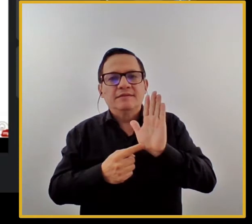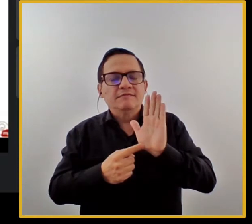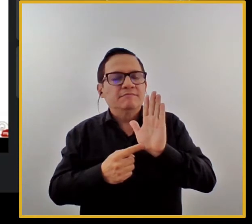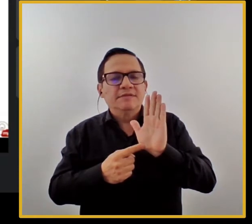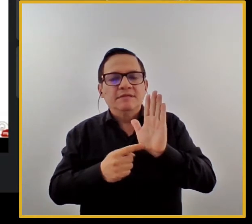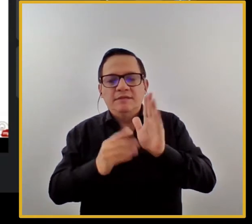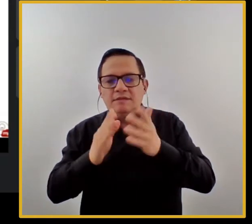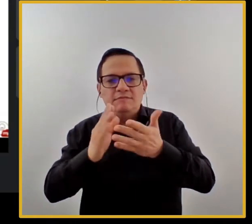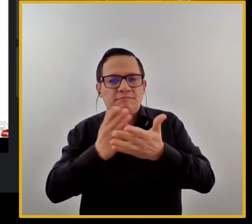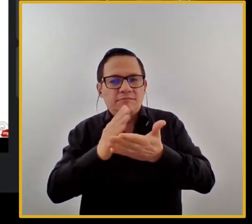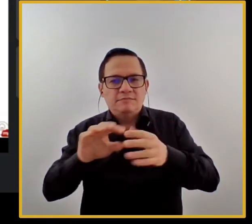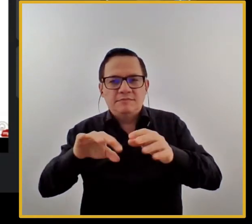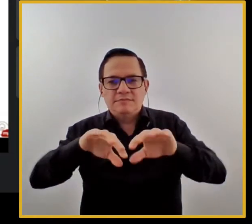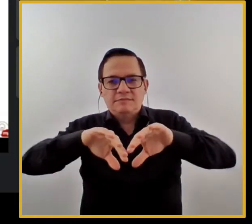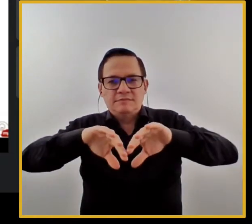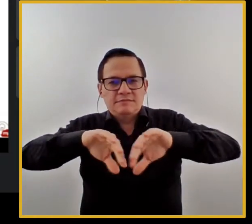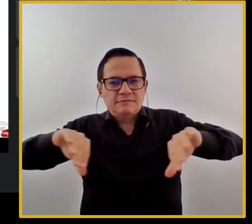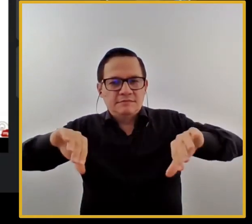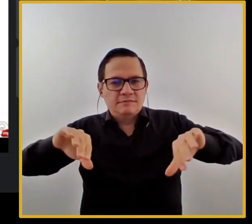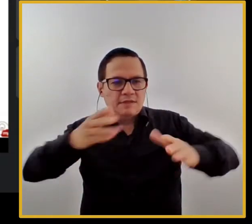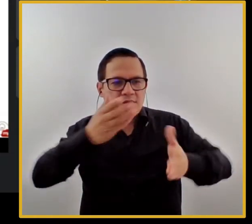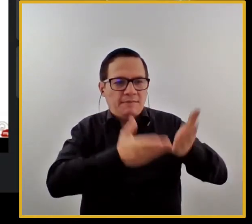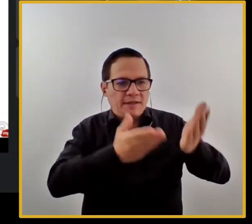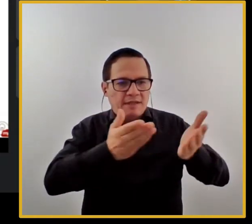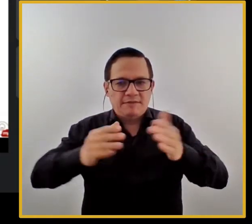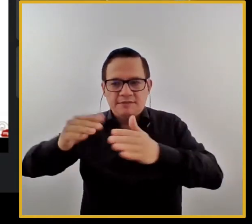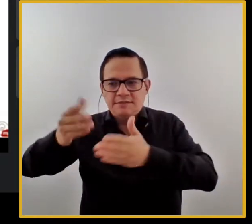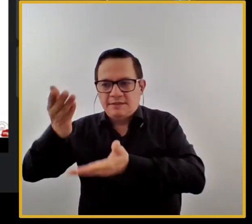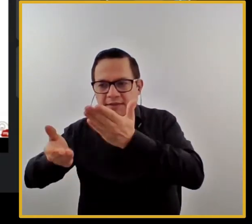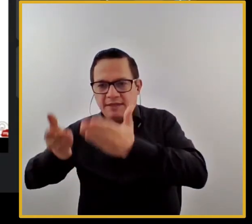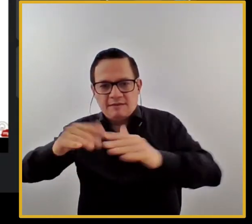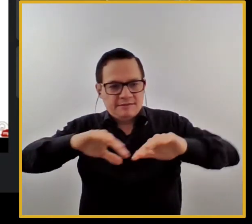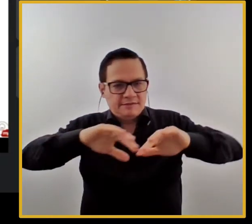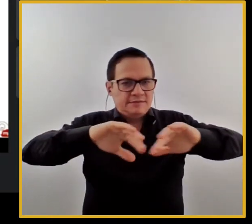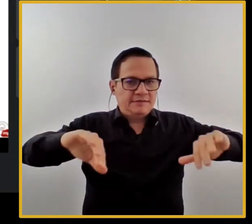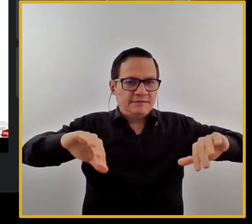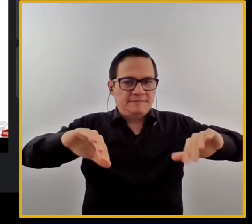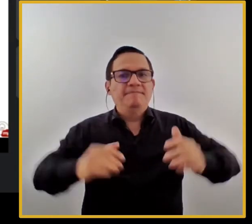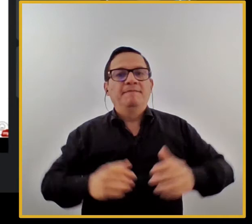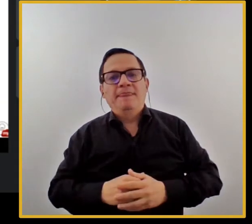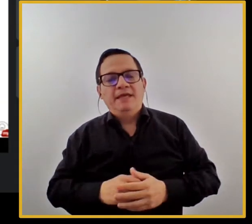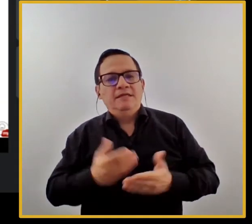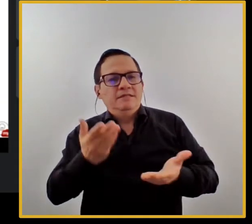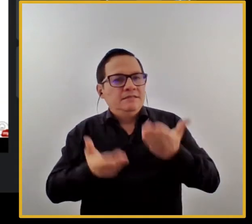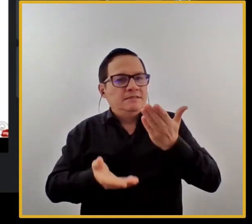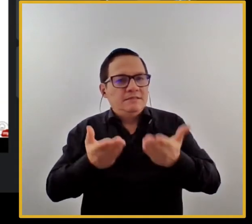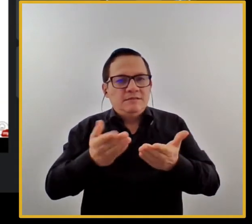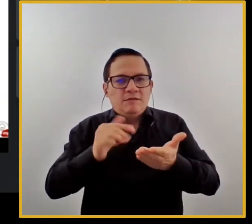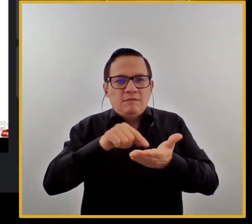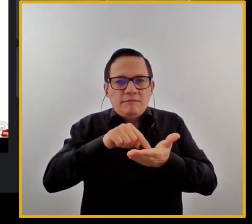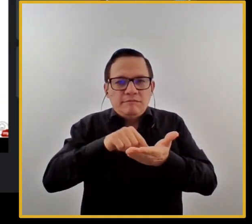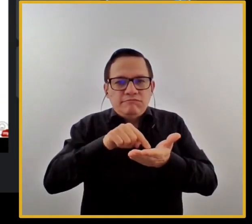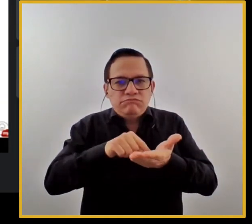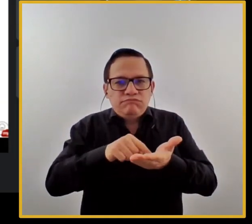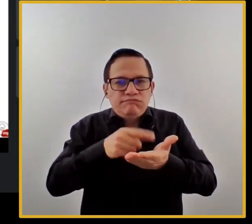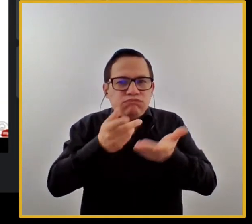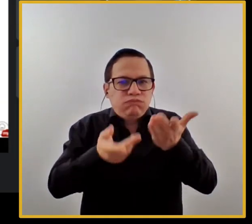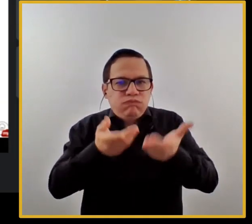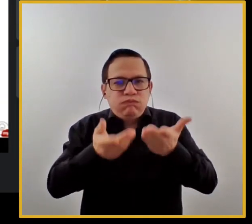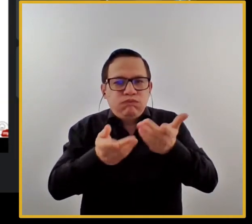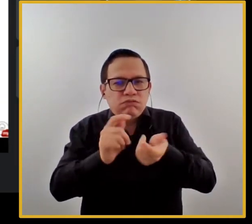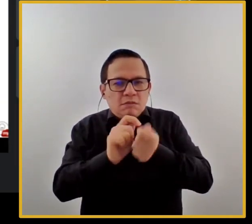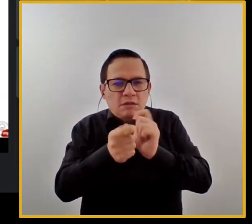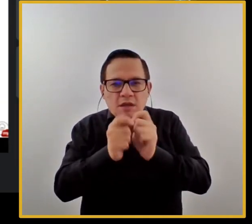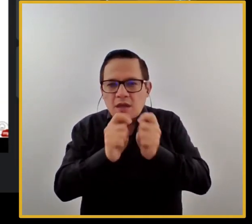por separación de variables y luego volver a unas variables iniciales que en algún momento yo hago un